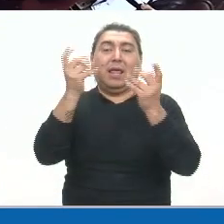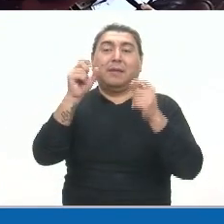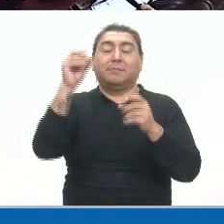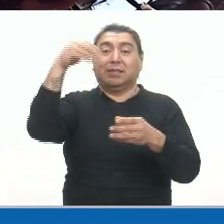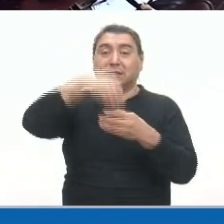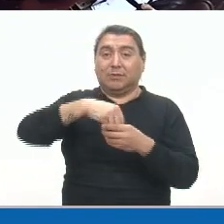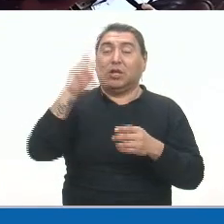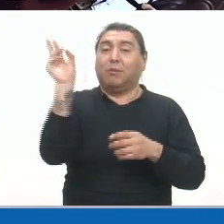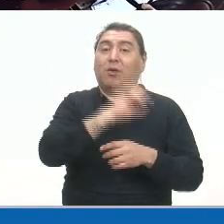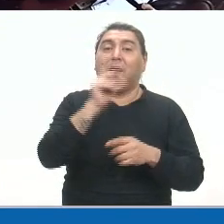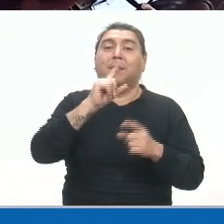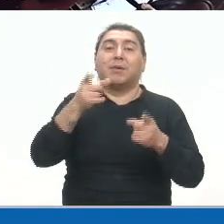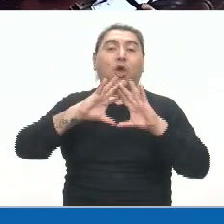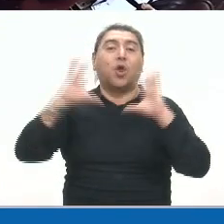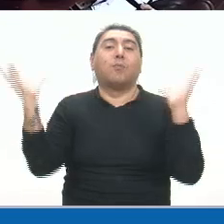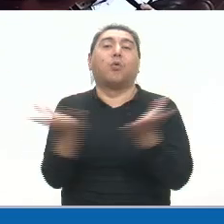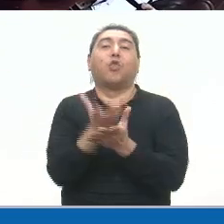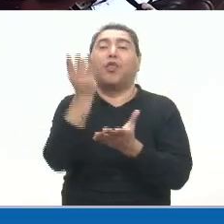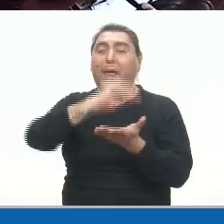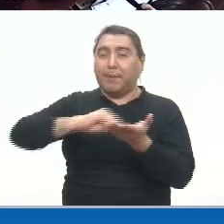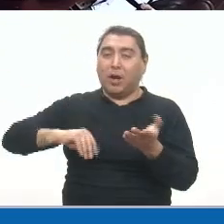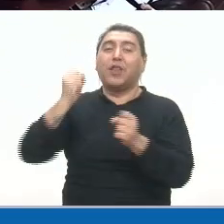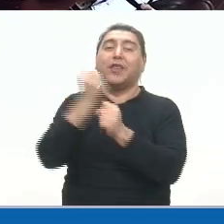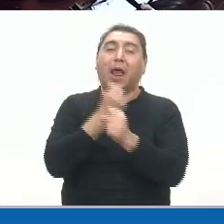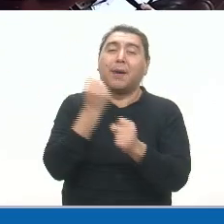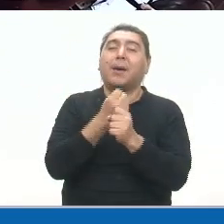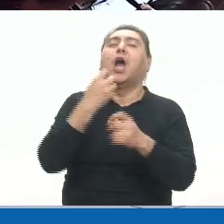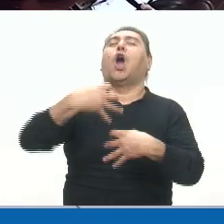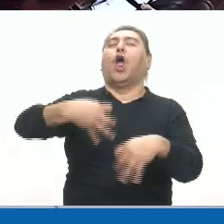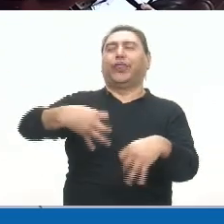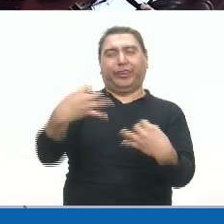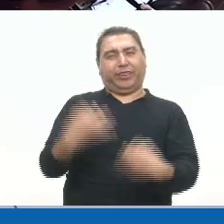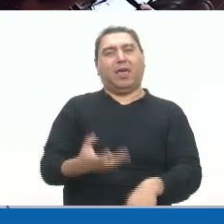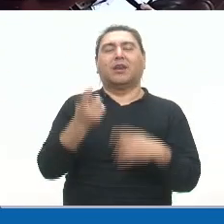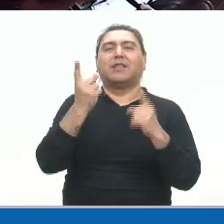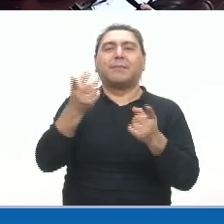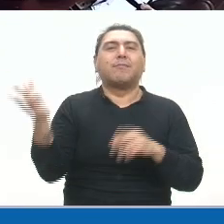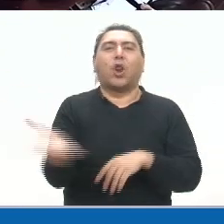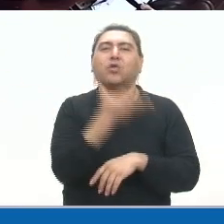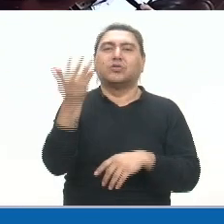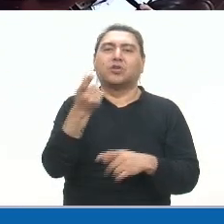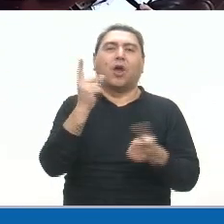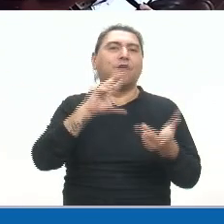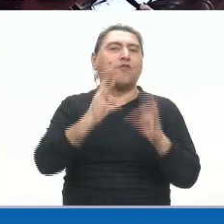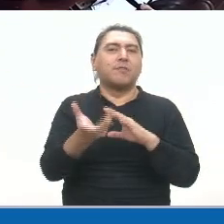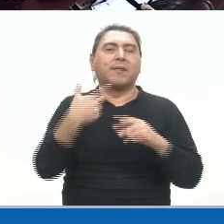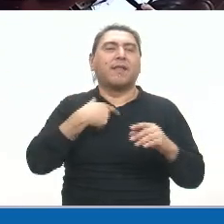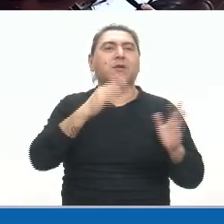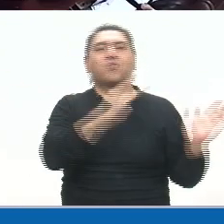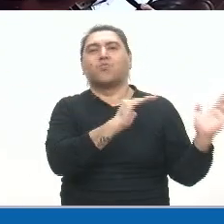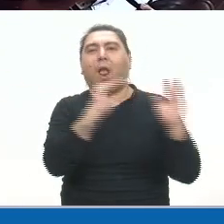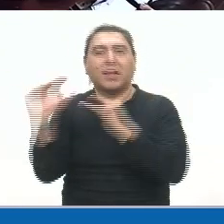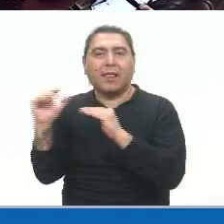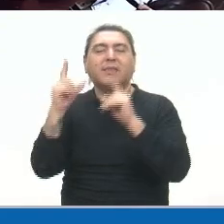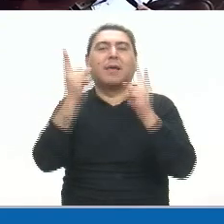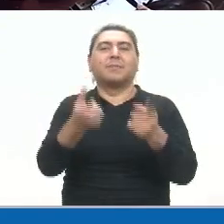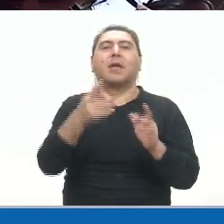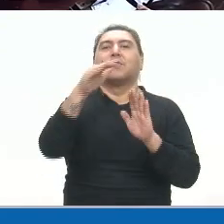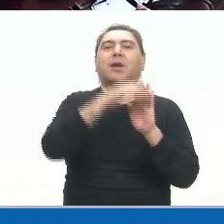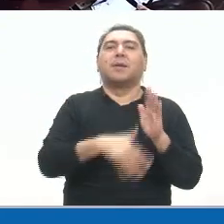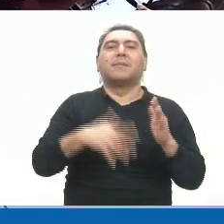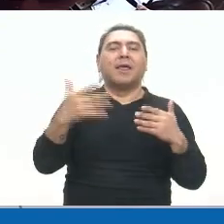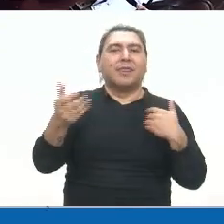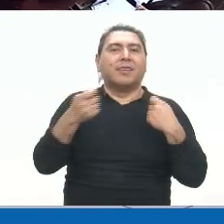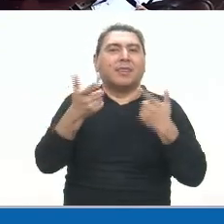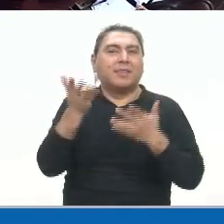mujeres en el mundo del empleo del trabajo digno la producción en condiciones de igualdad el programa acercar derechos